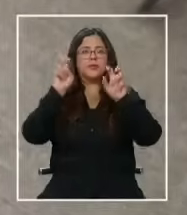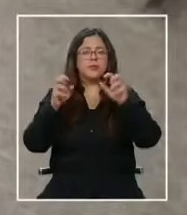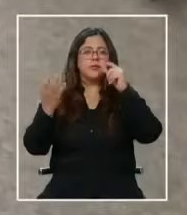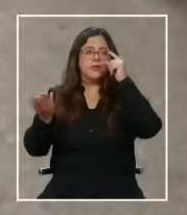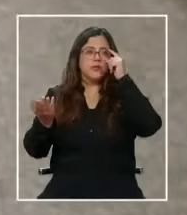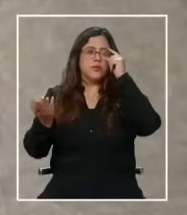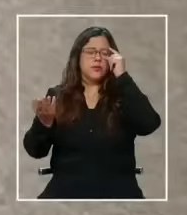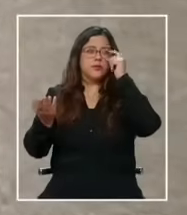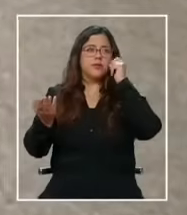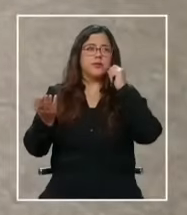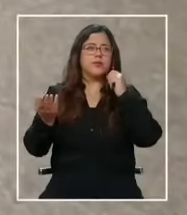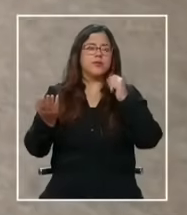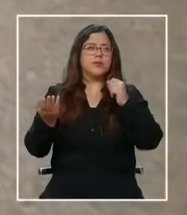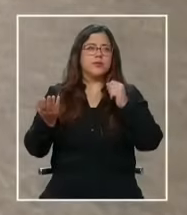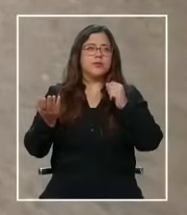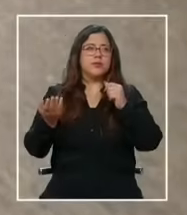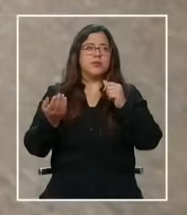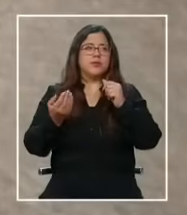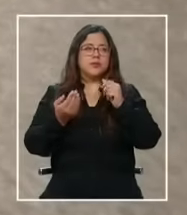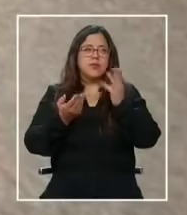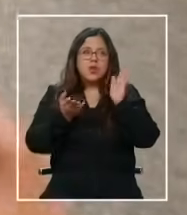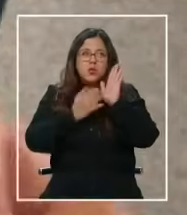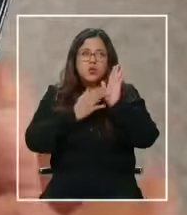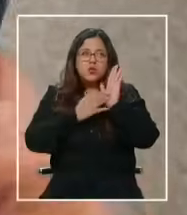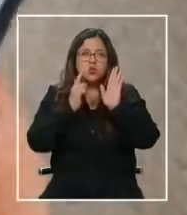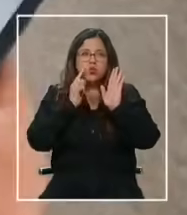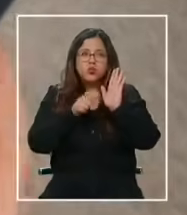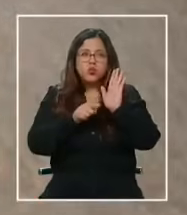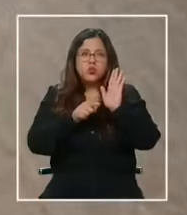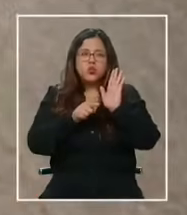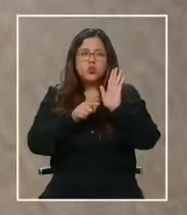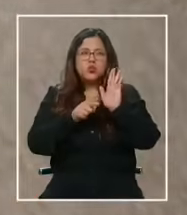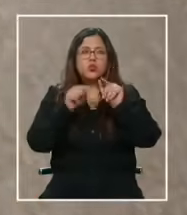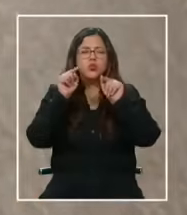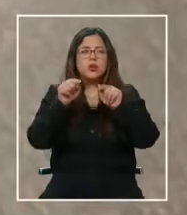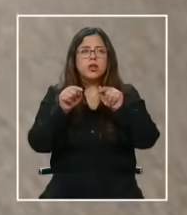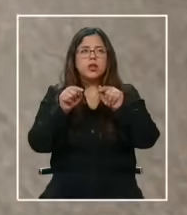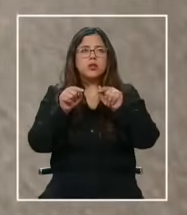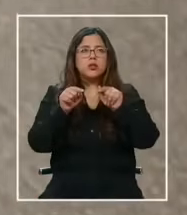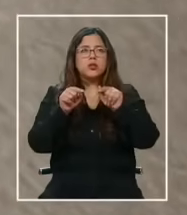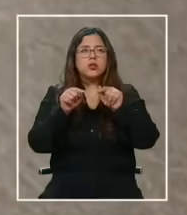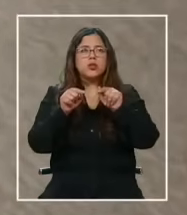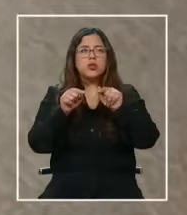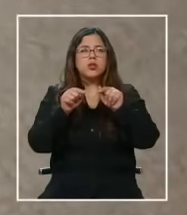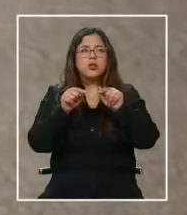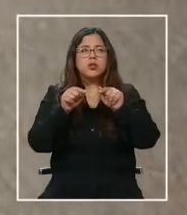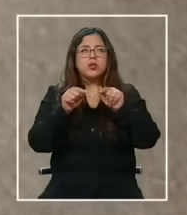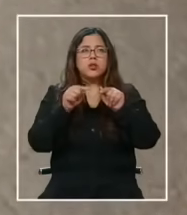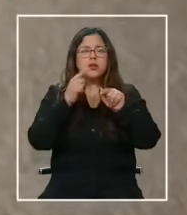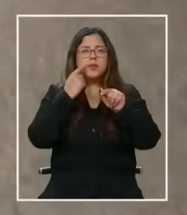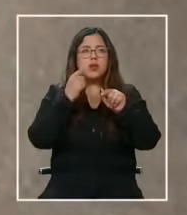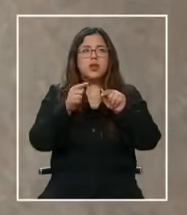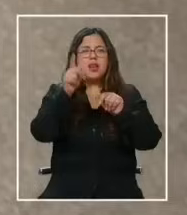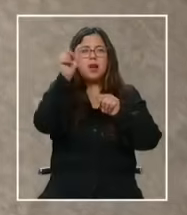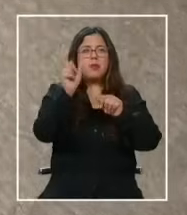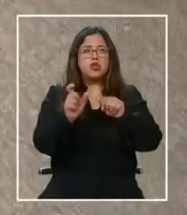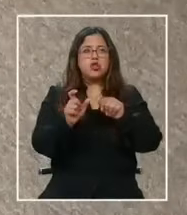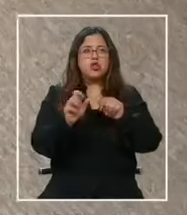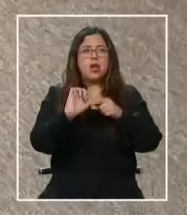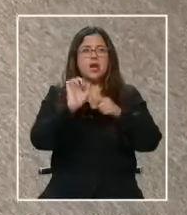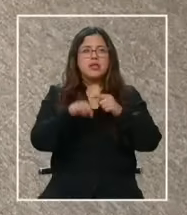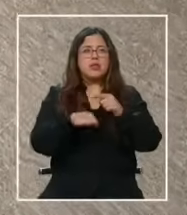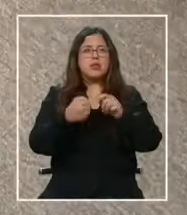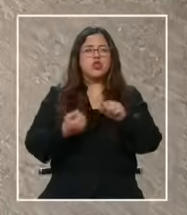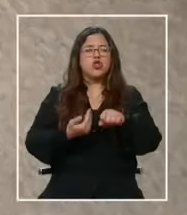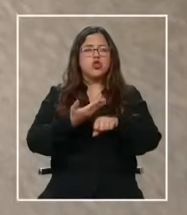caso el verificación o no esta comunicación es ble Bluetooth low Energy donde el ciudadano acepta la